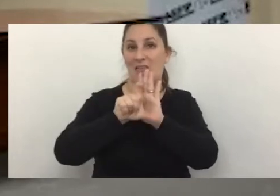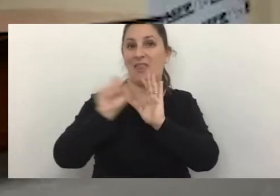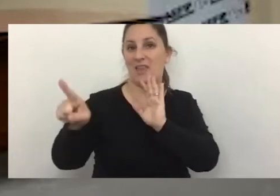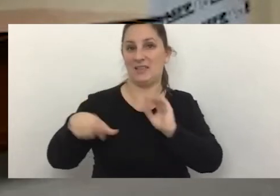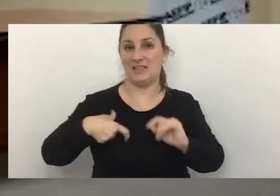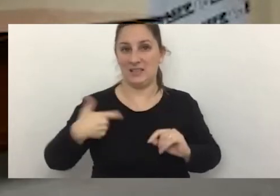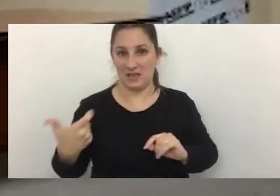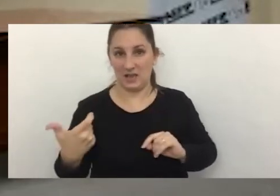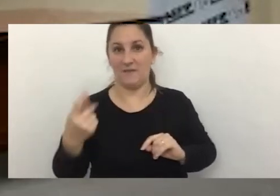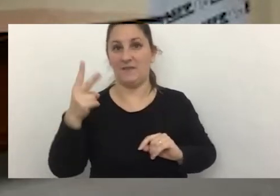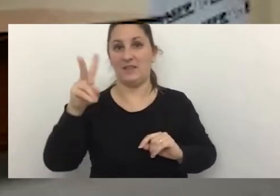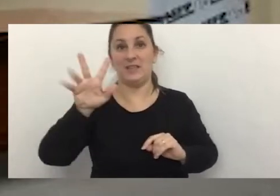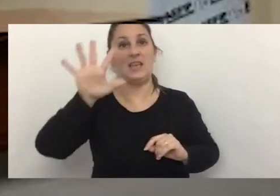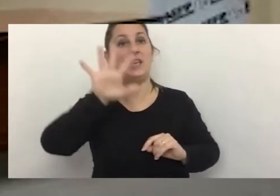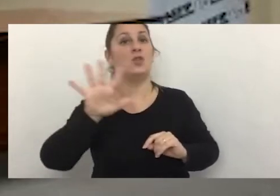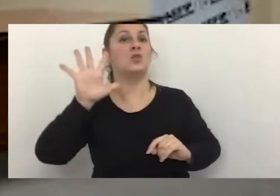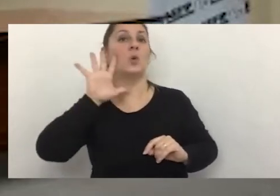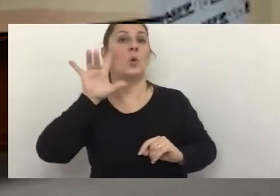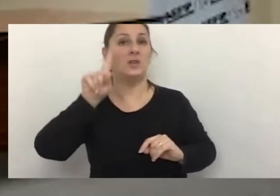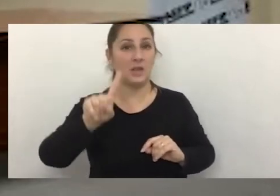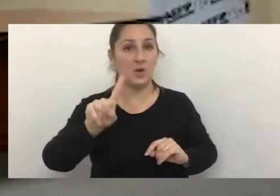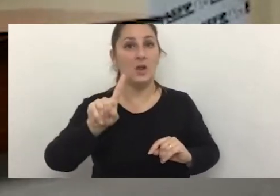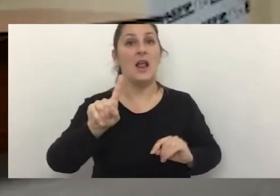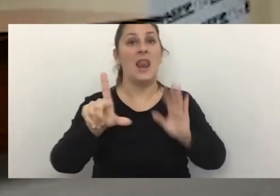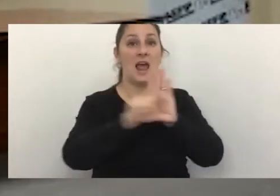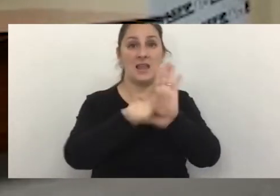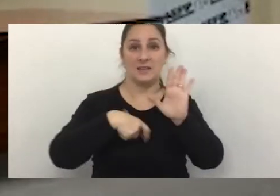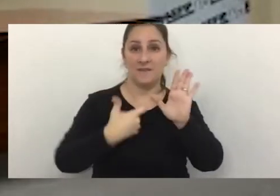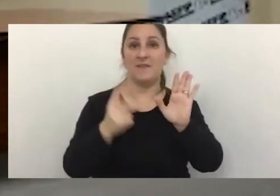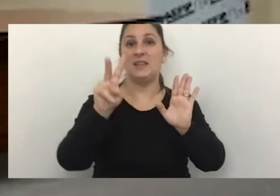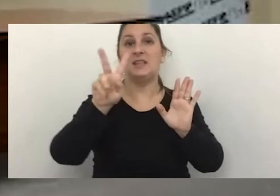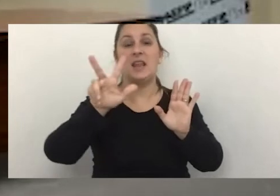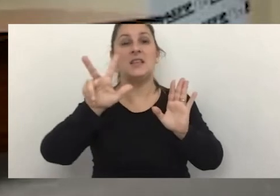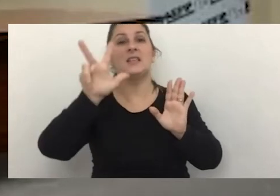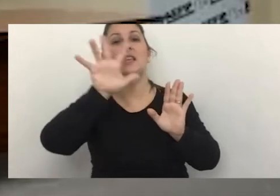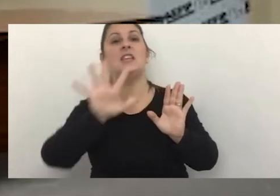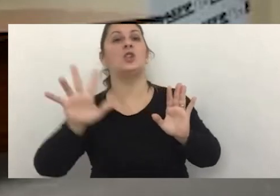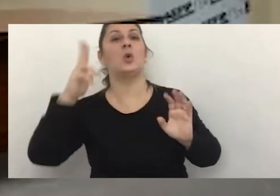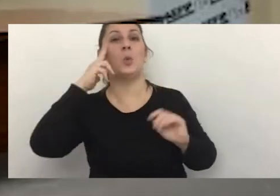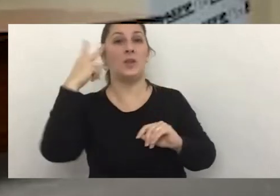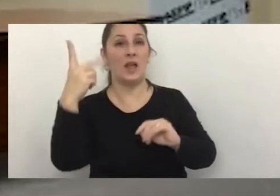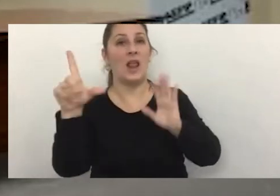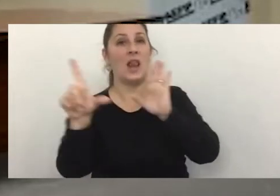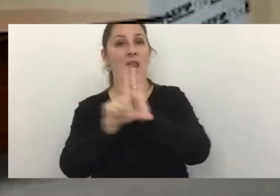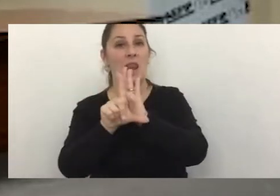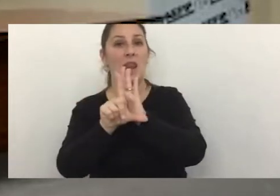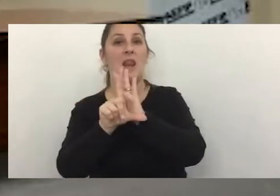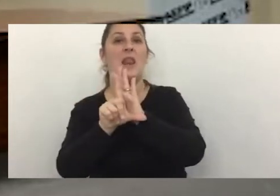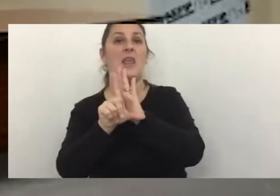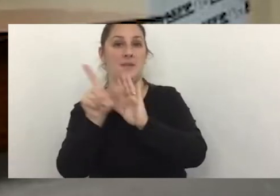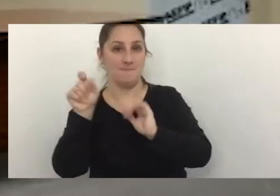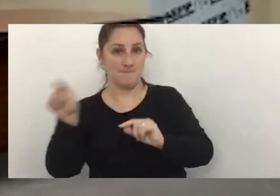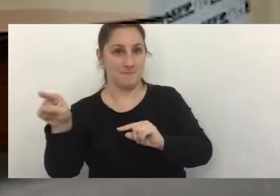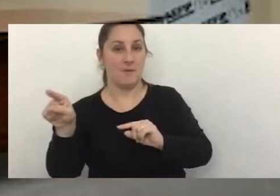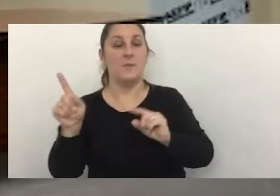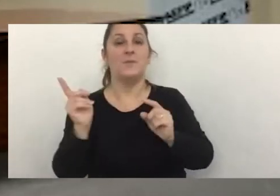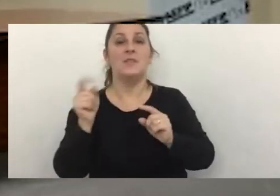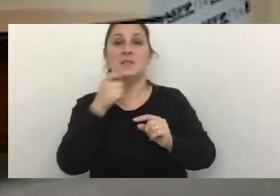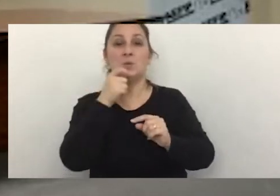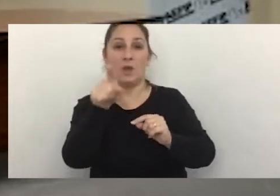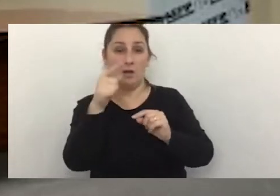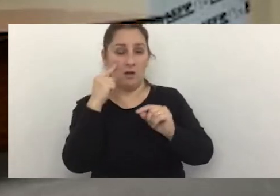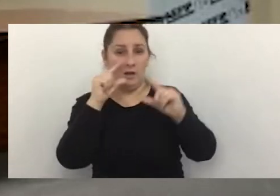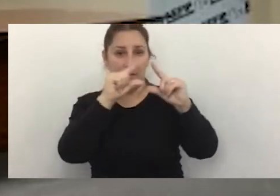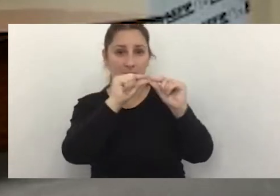la 23.551 es la ley sindical y la 23.592 es la ley antidiscriminatoria. Si ustedes ven el número,